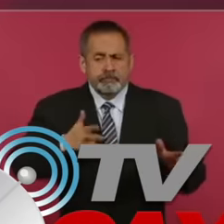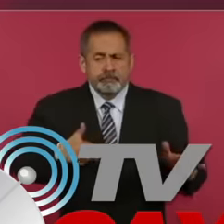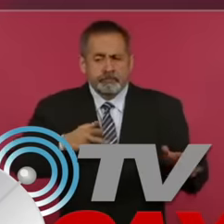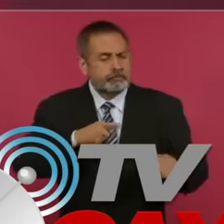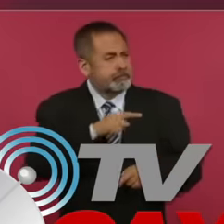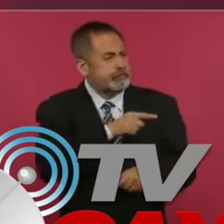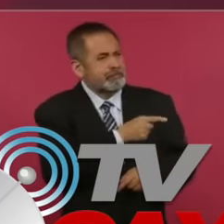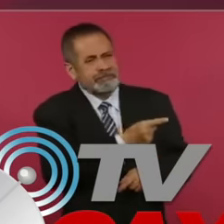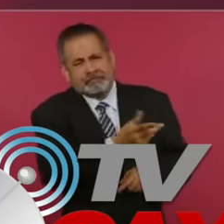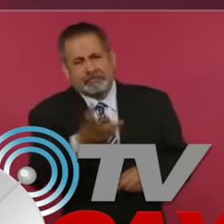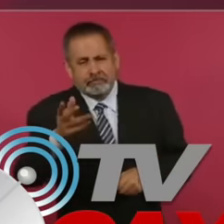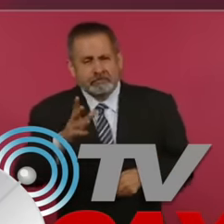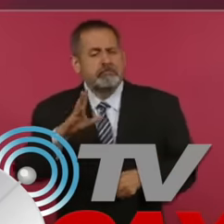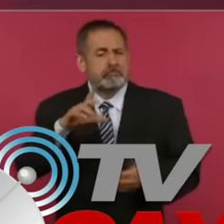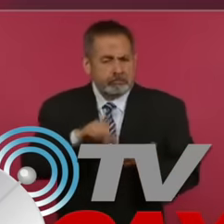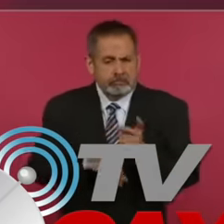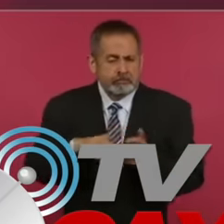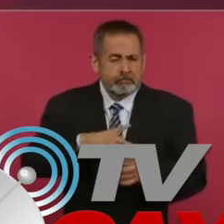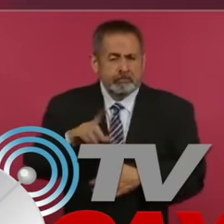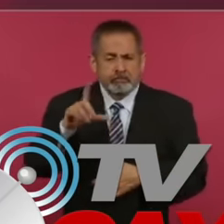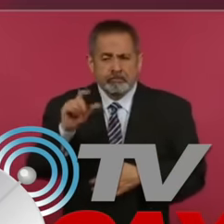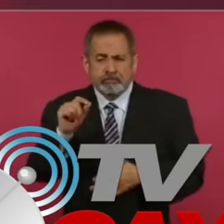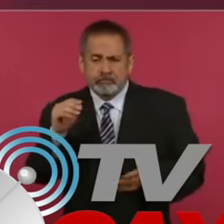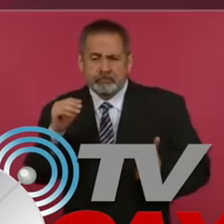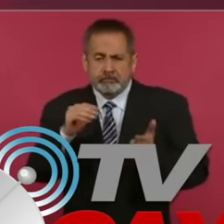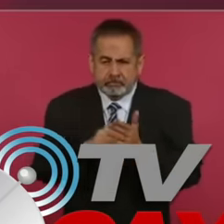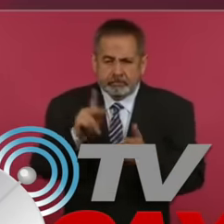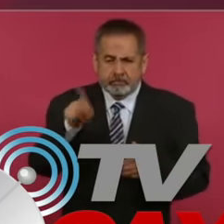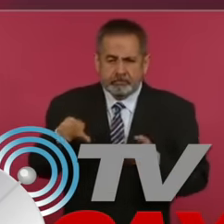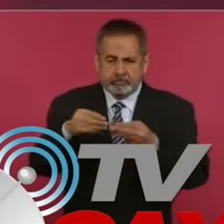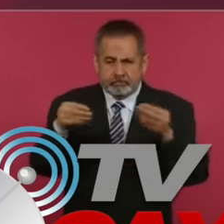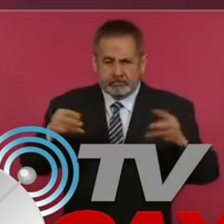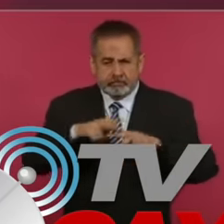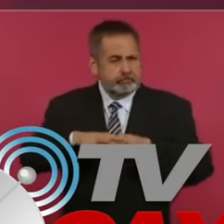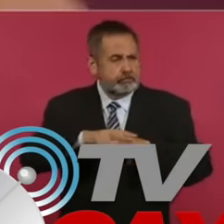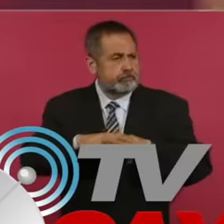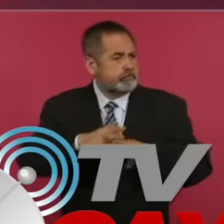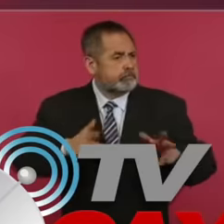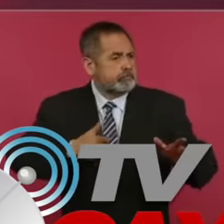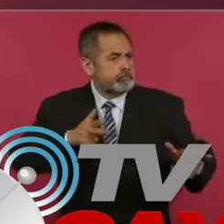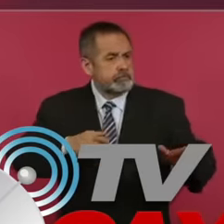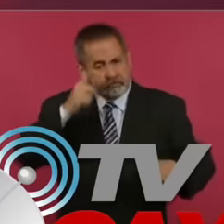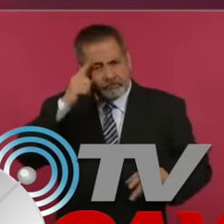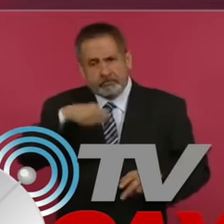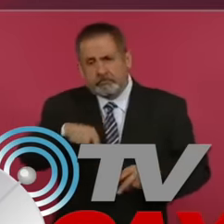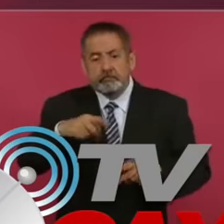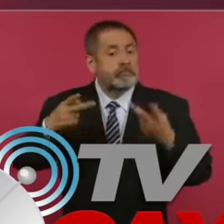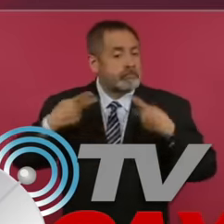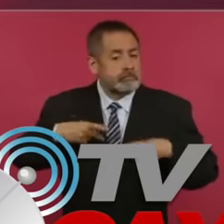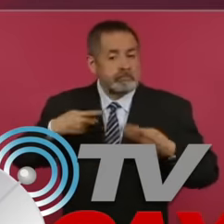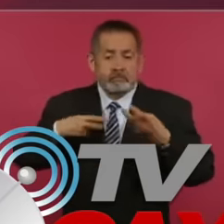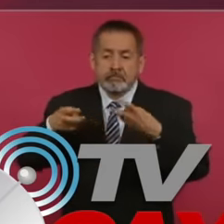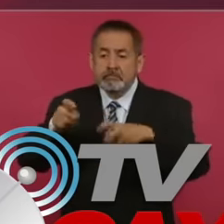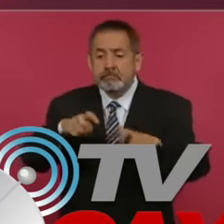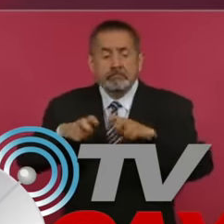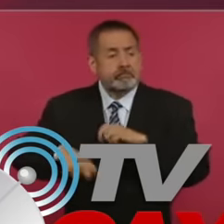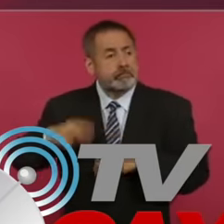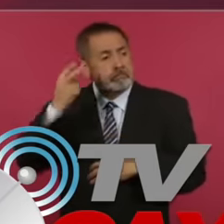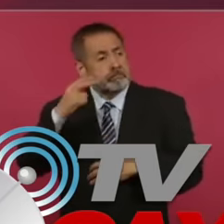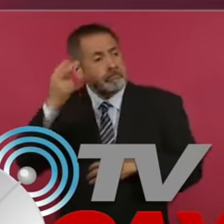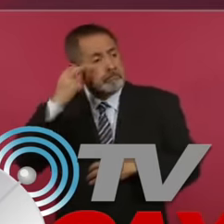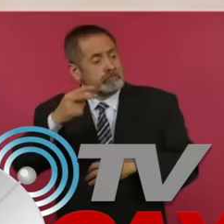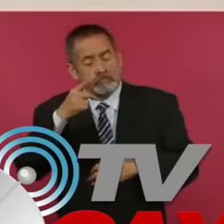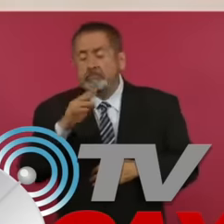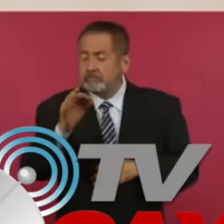con 20.000 kilómetros de vías férreas para trenes de pasajeros.